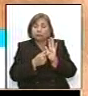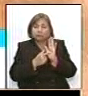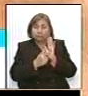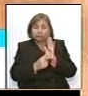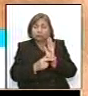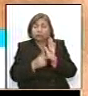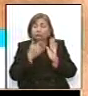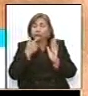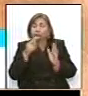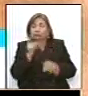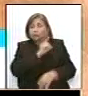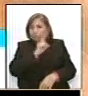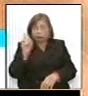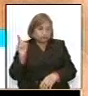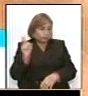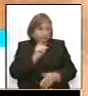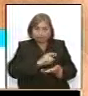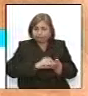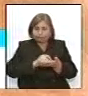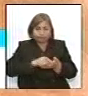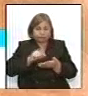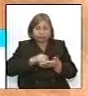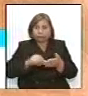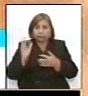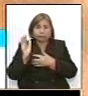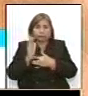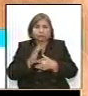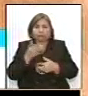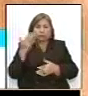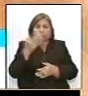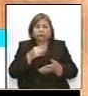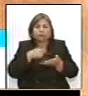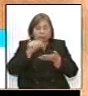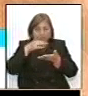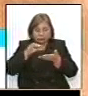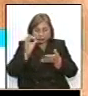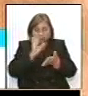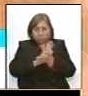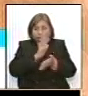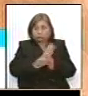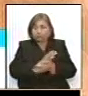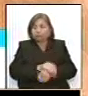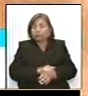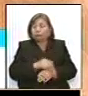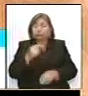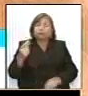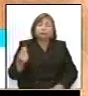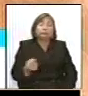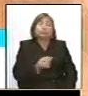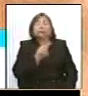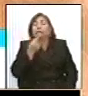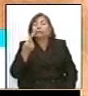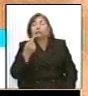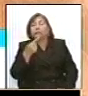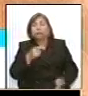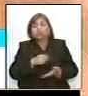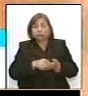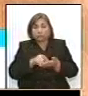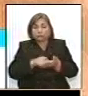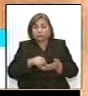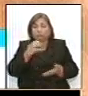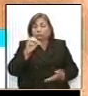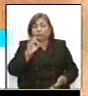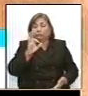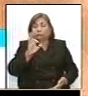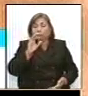textualmente, no he firmado los informes de representación ni he visado ninguna de sus hojas, únicamente he firmado los